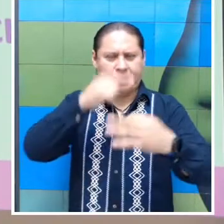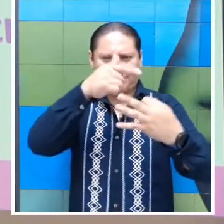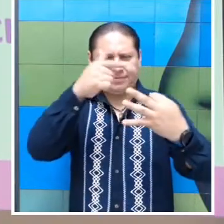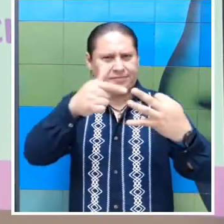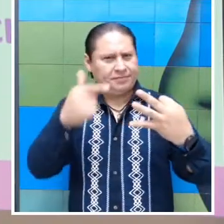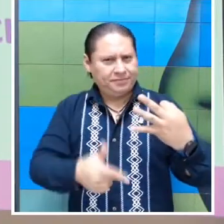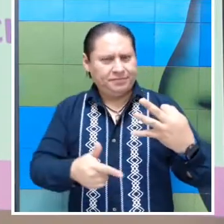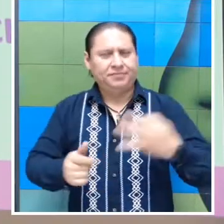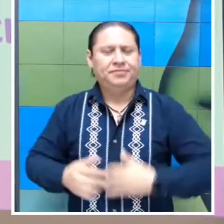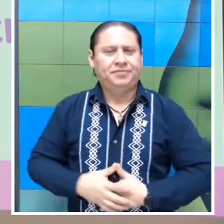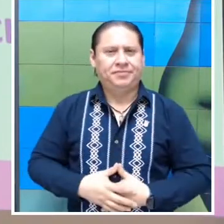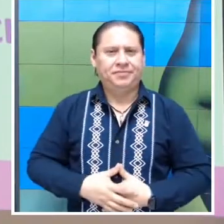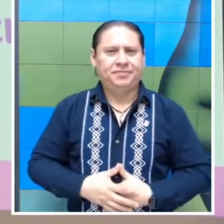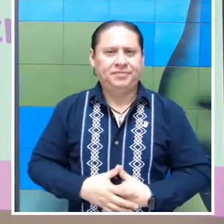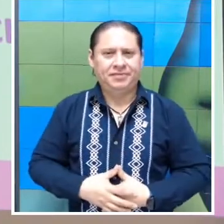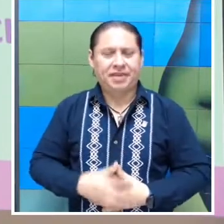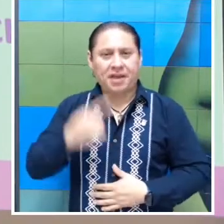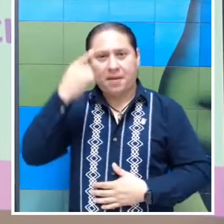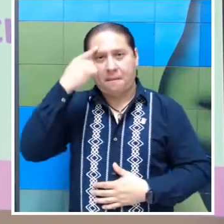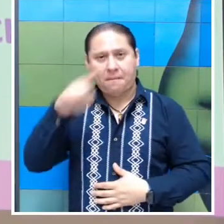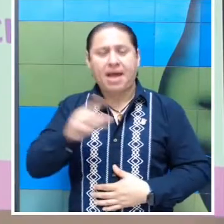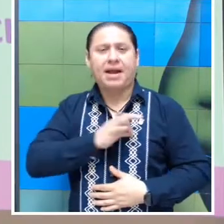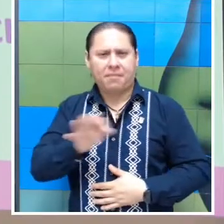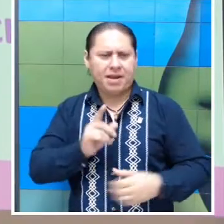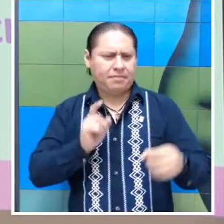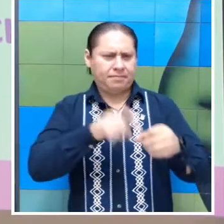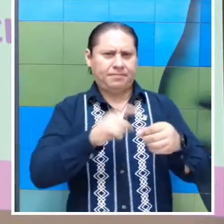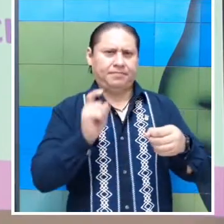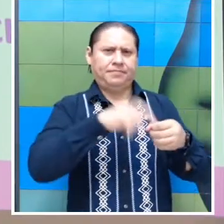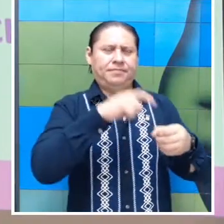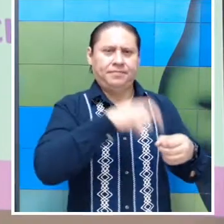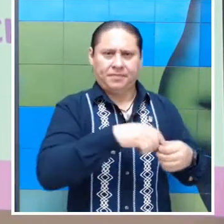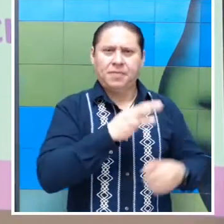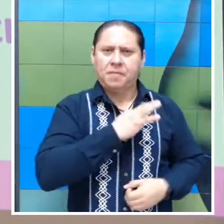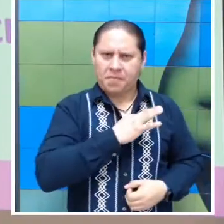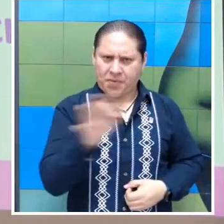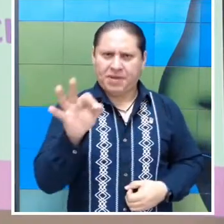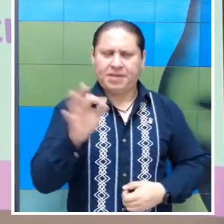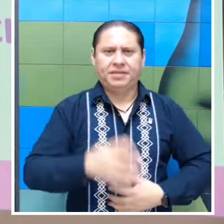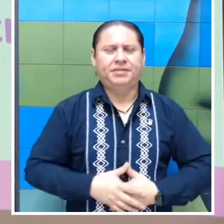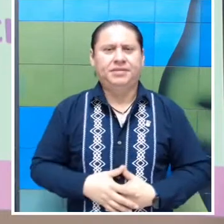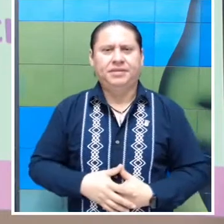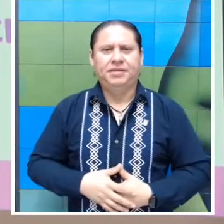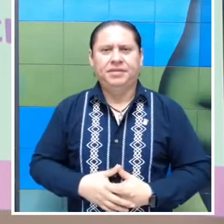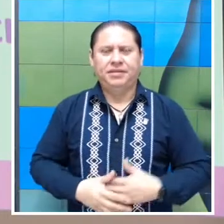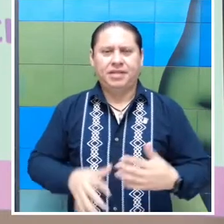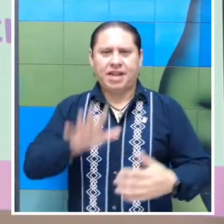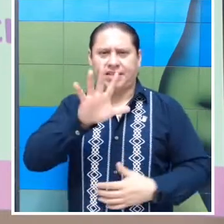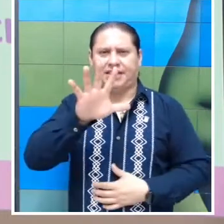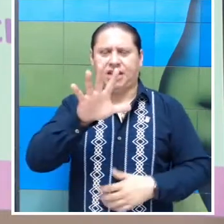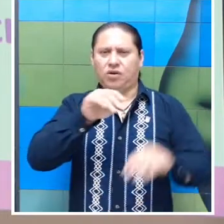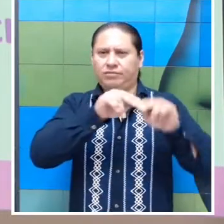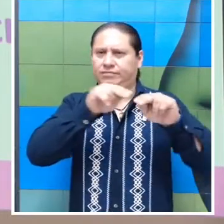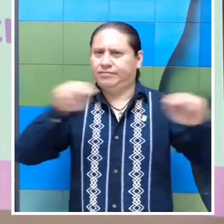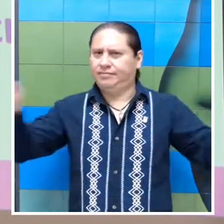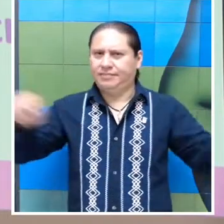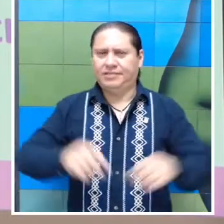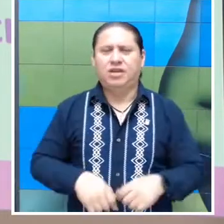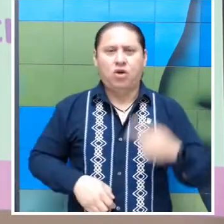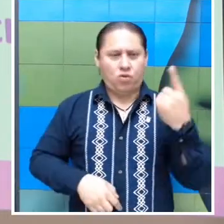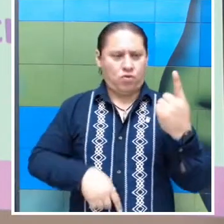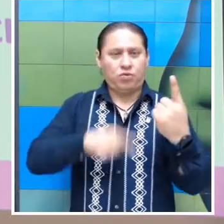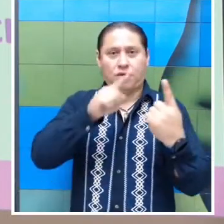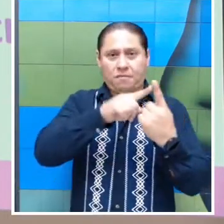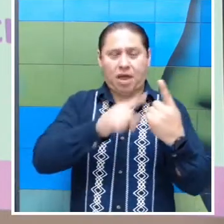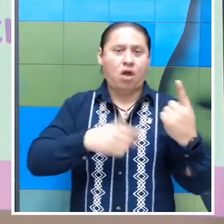lo normal, para que muchos sean beneficiados, puedan dar lo mejor de ellos en los 5 kilómetros. Vamos con la primera rama,